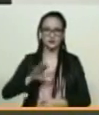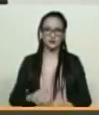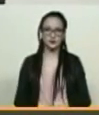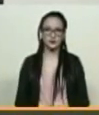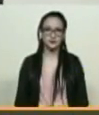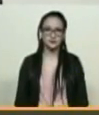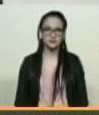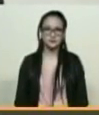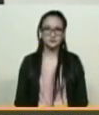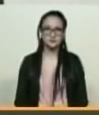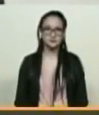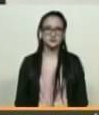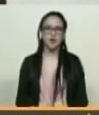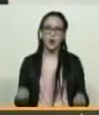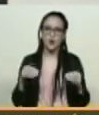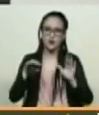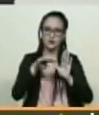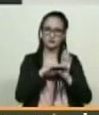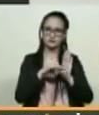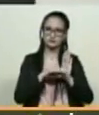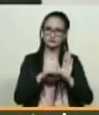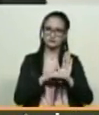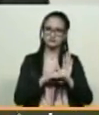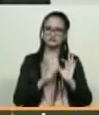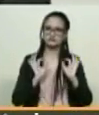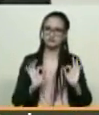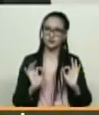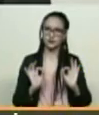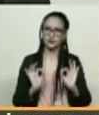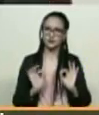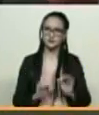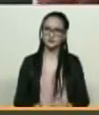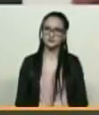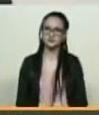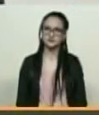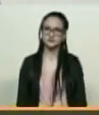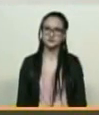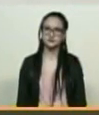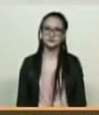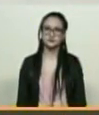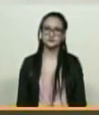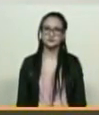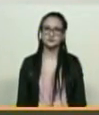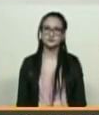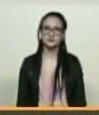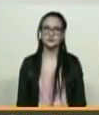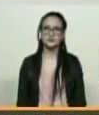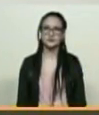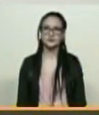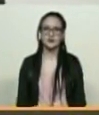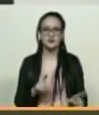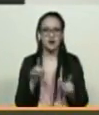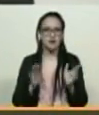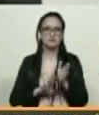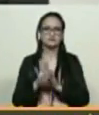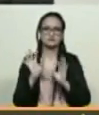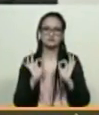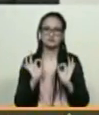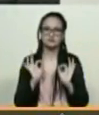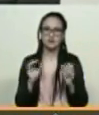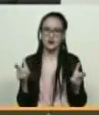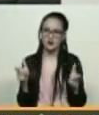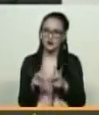2019-2025. Es un acuerdo de garantías amplias que ya había sido avanzado en las